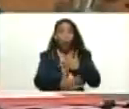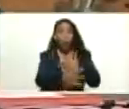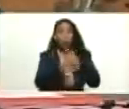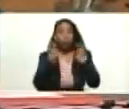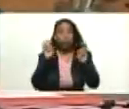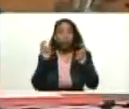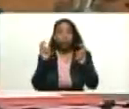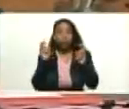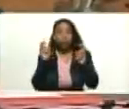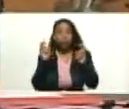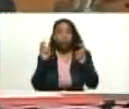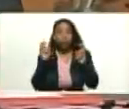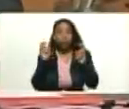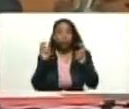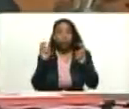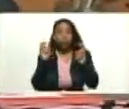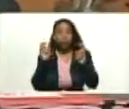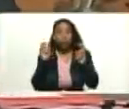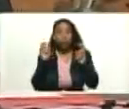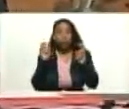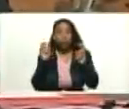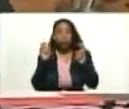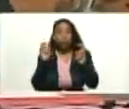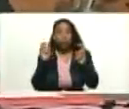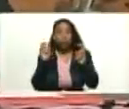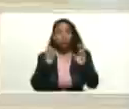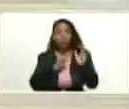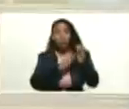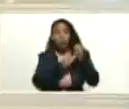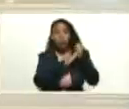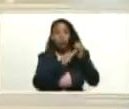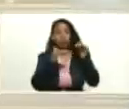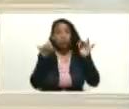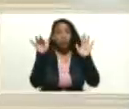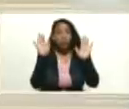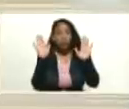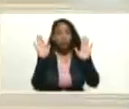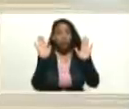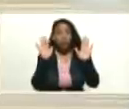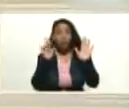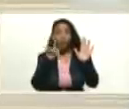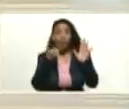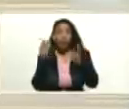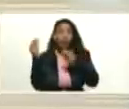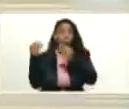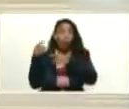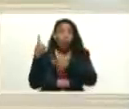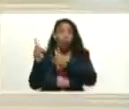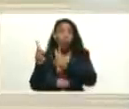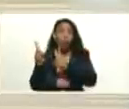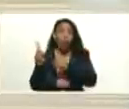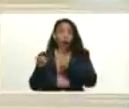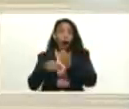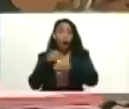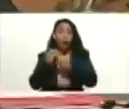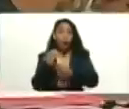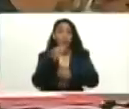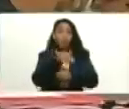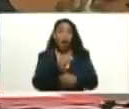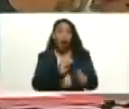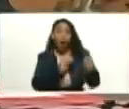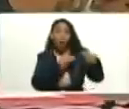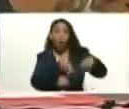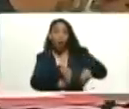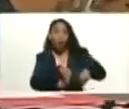hacer mi oficina. Bajo su liderazgo y a pesar de los desacuerdos, ha creado más confianza, cooperación